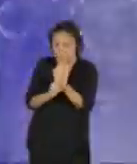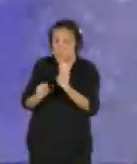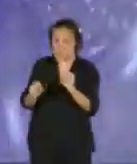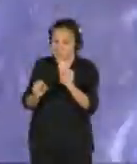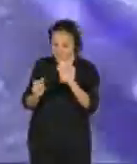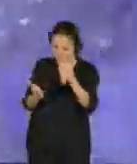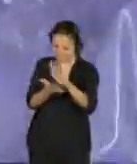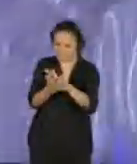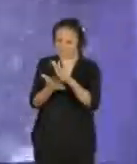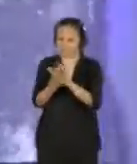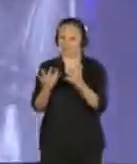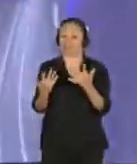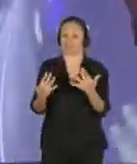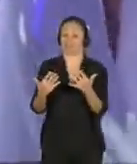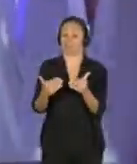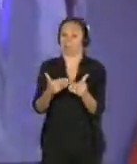pronto